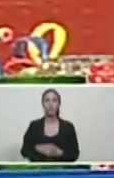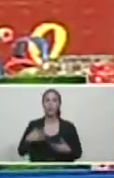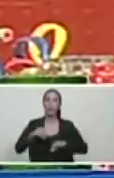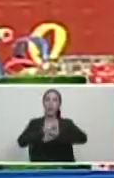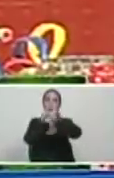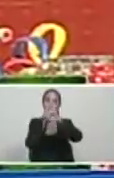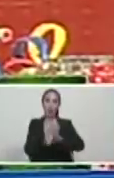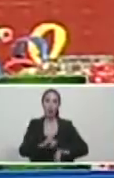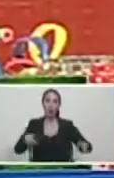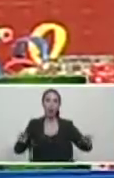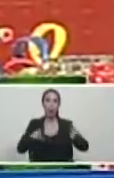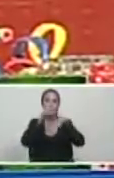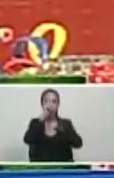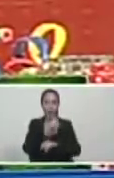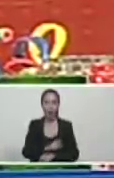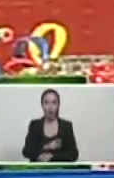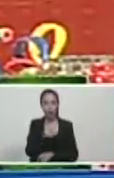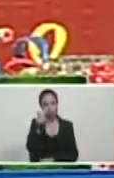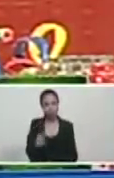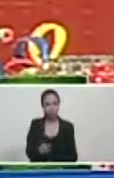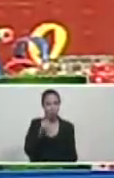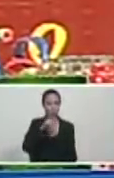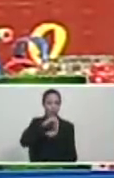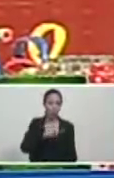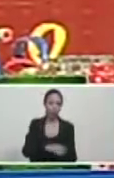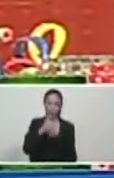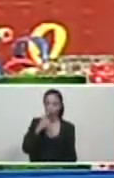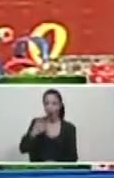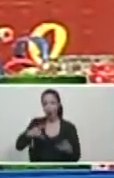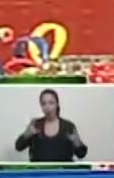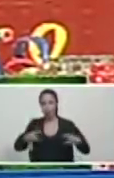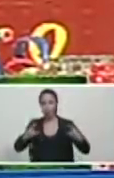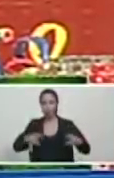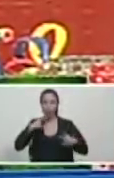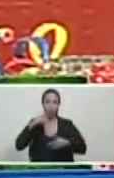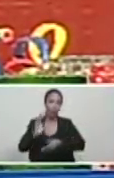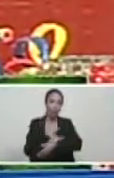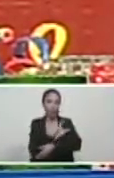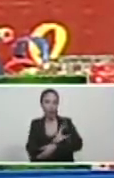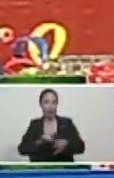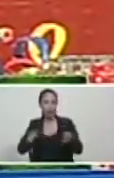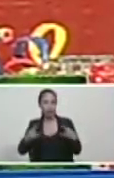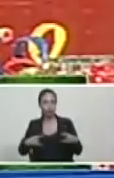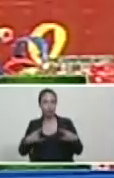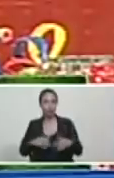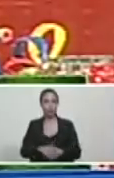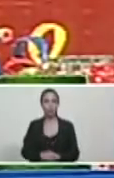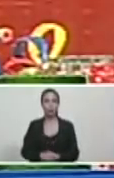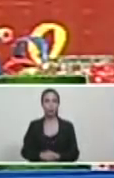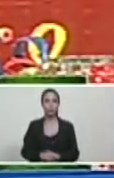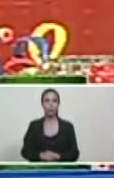cumpleaños. Paul Gilman, la leyenda del rock nacional y latinoamericano.